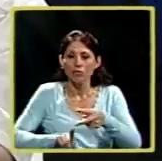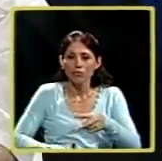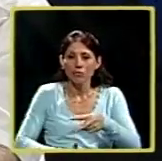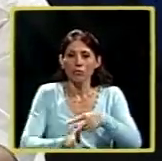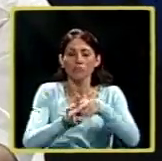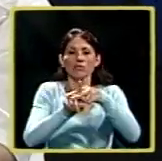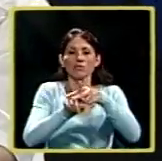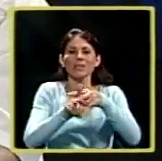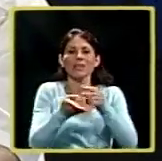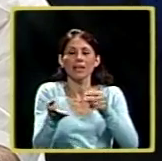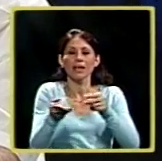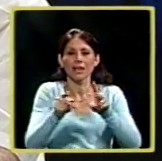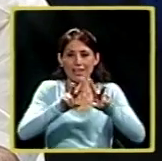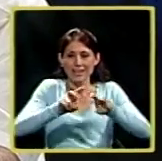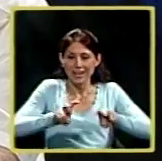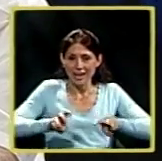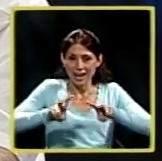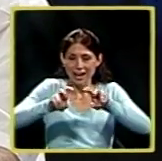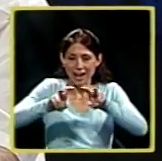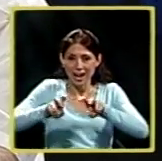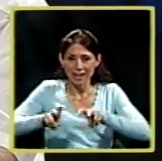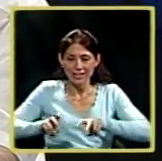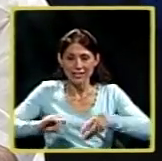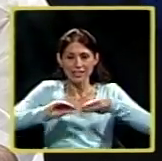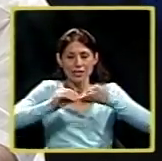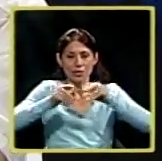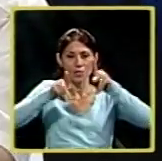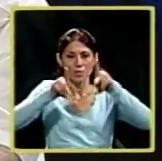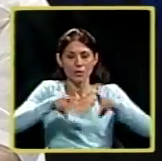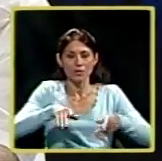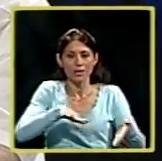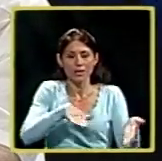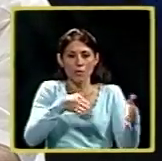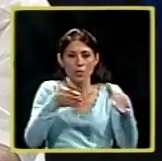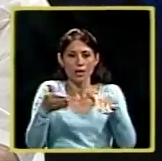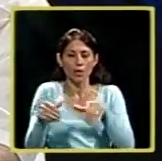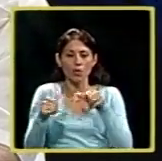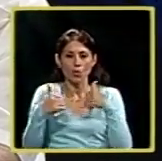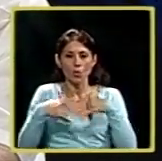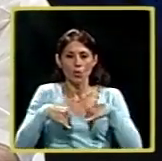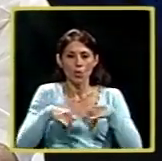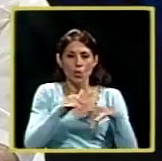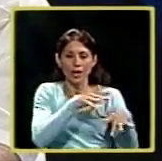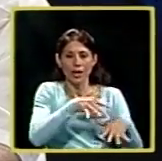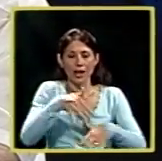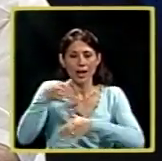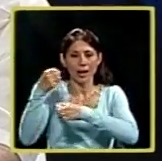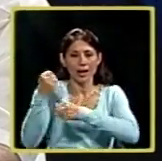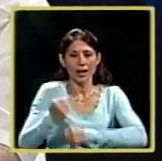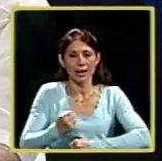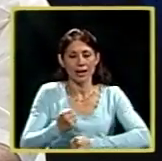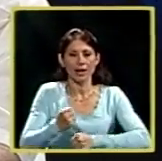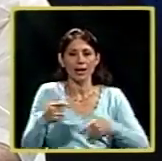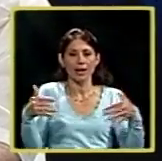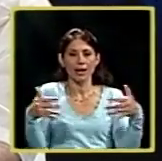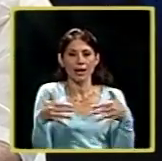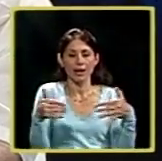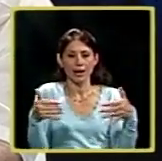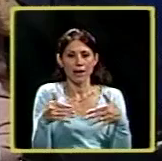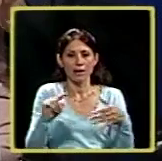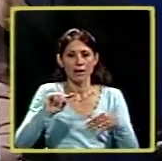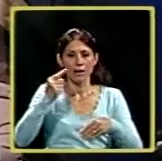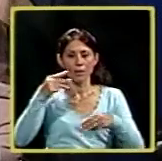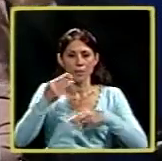la mortalidad, principalmente de la población militar y de la población civil en la Primera Guerra Mundial.